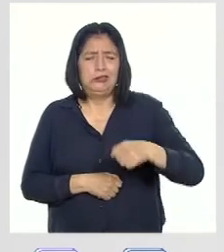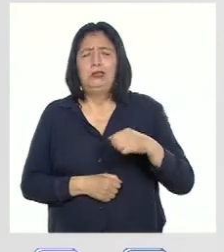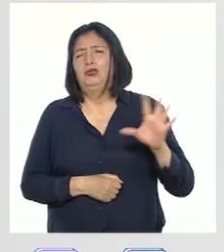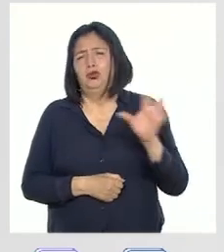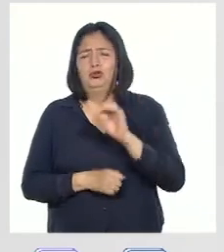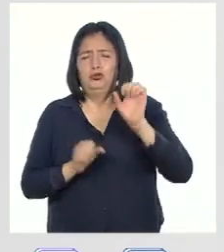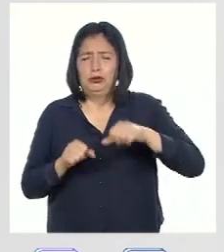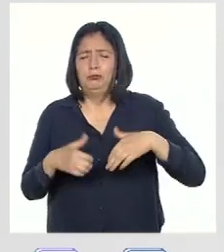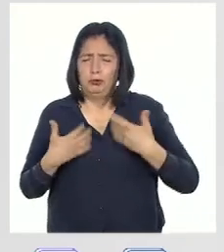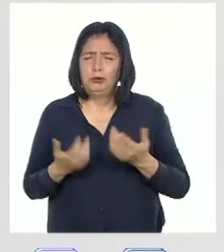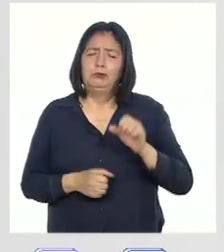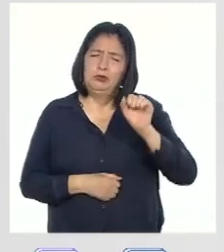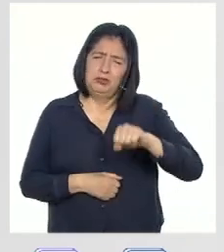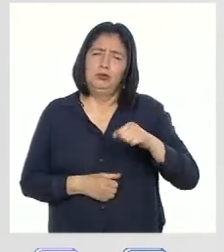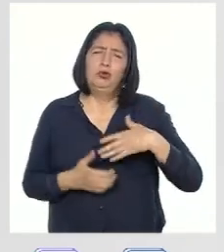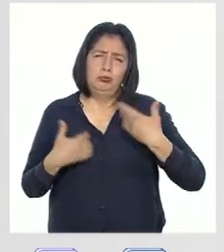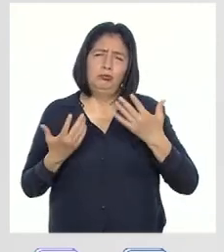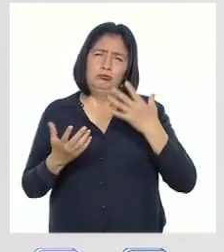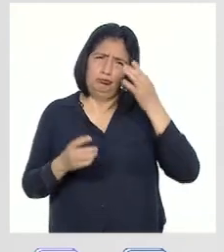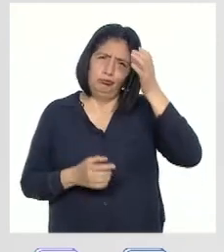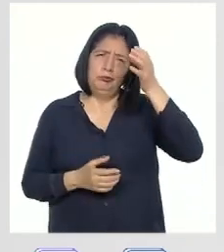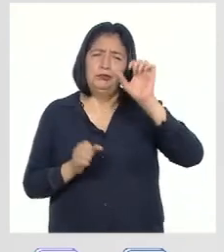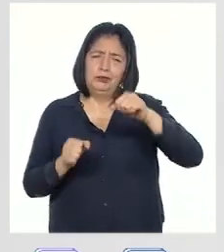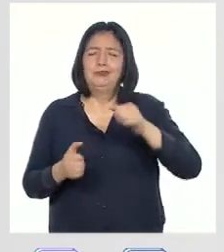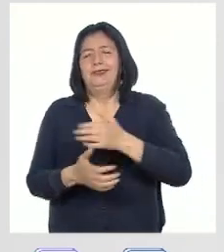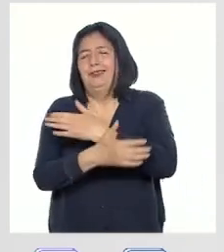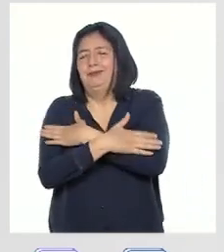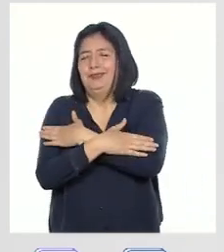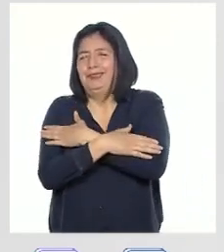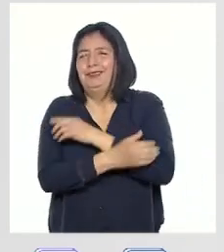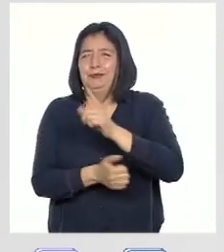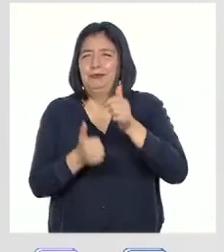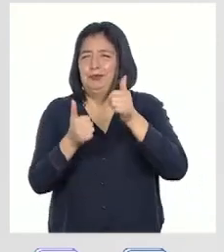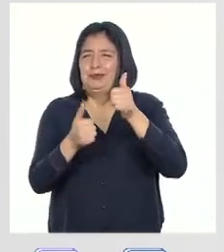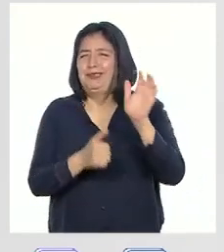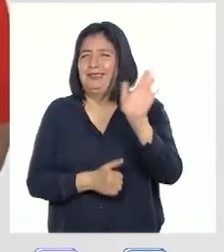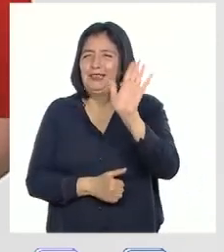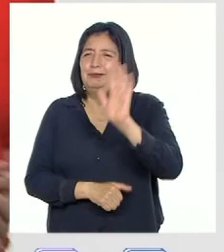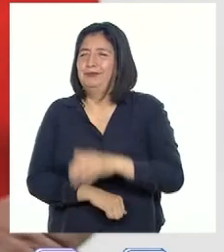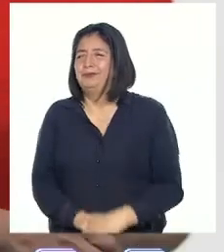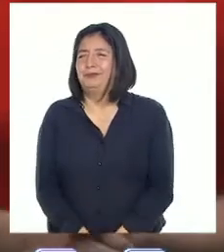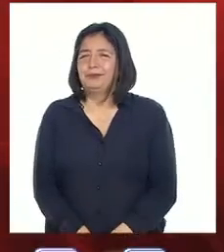podemos siempre. Todos tenemos esa capacidad. Un abrazo muy fuerte. Que estén muy bien.